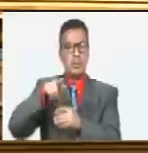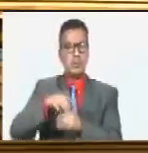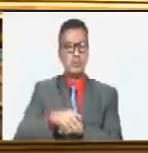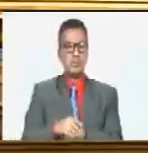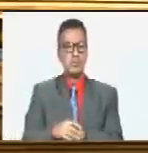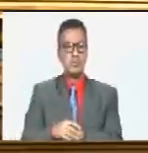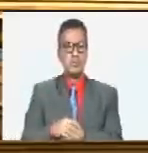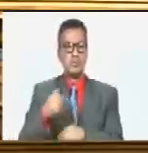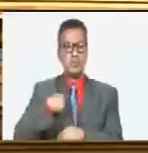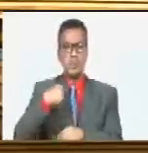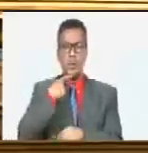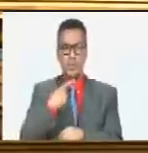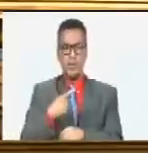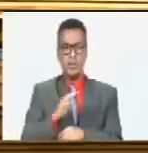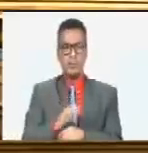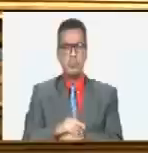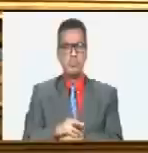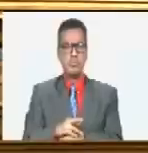pero yo opino,